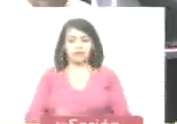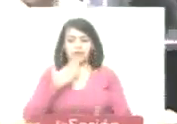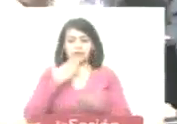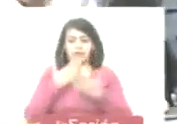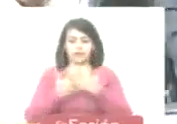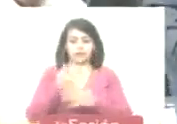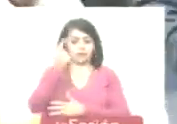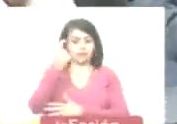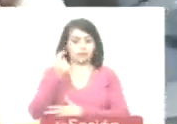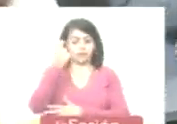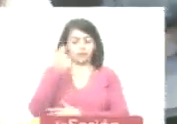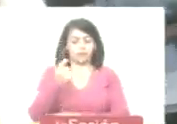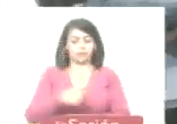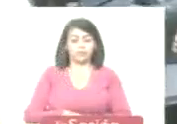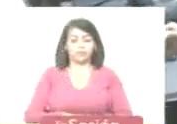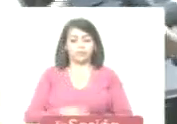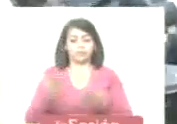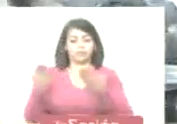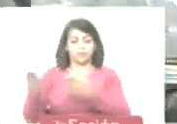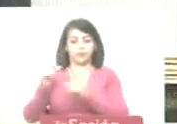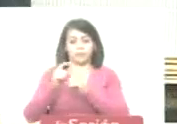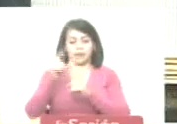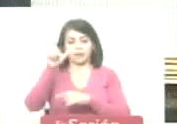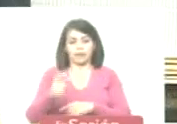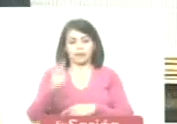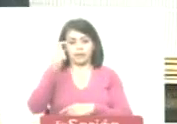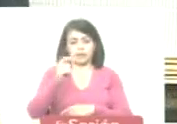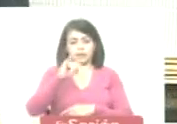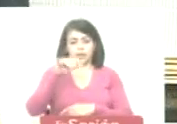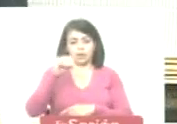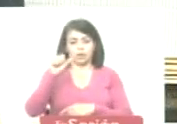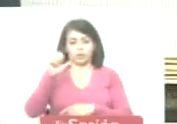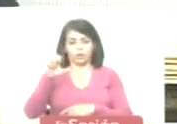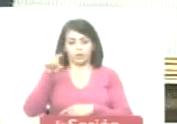Gracias, diputado. Voy a dejar en el derecho de palabra al diputado José Brito.